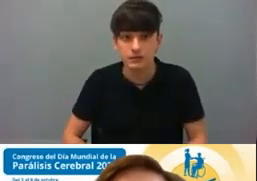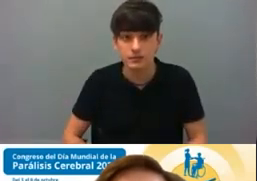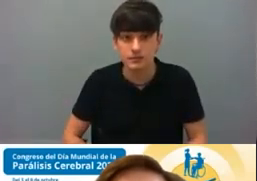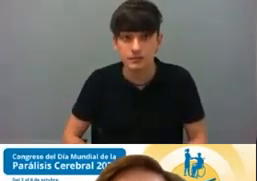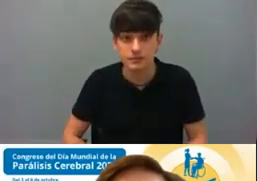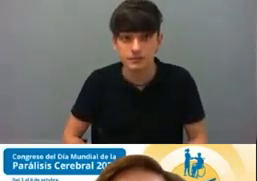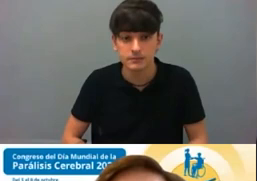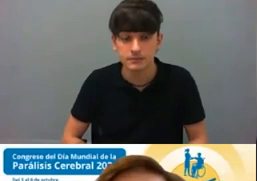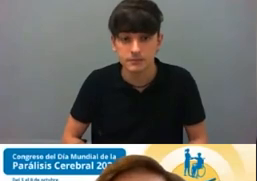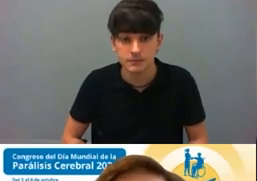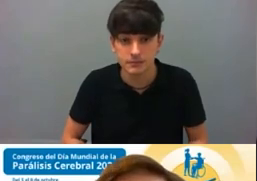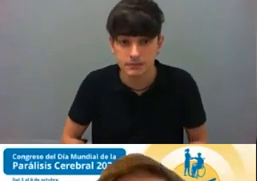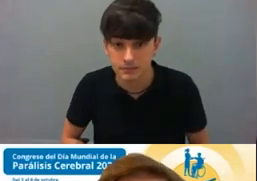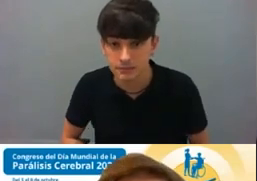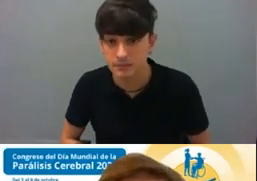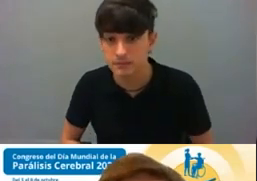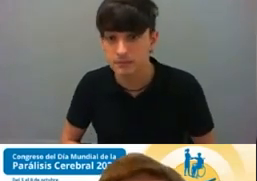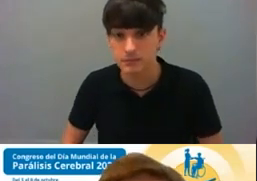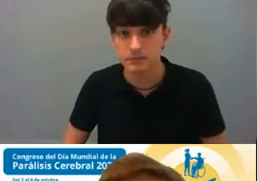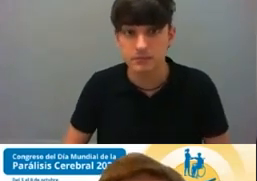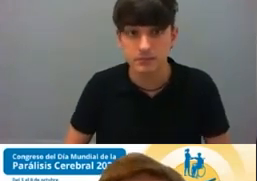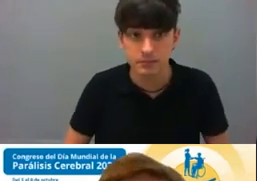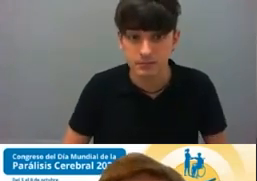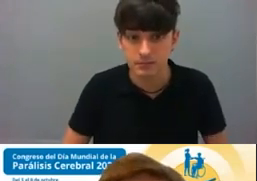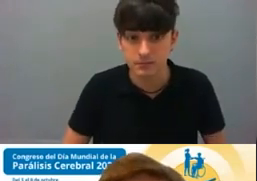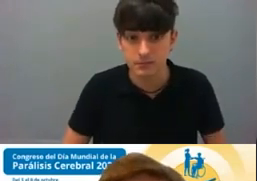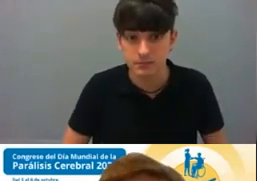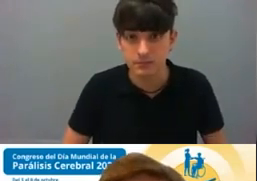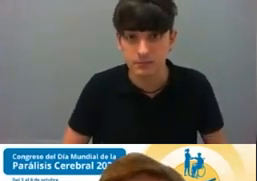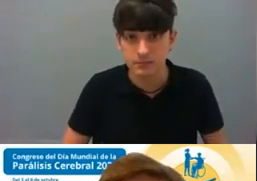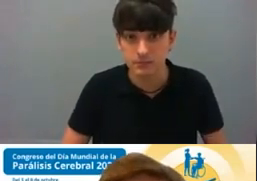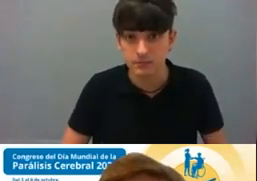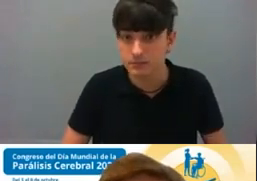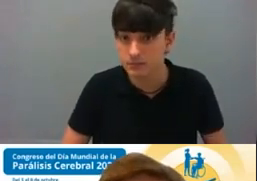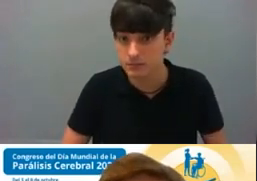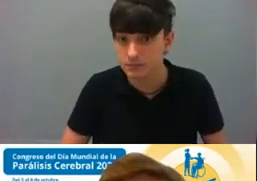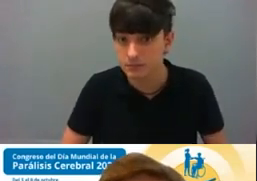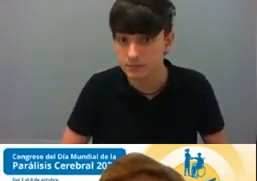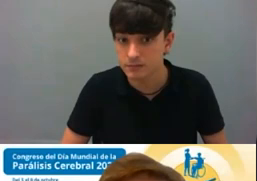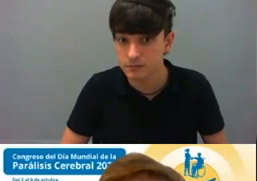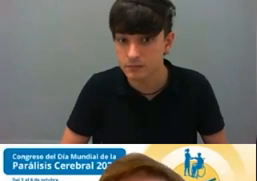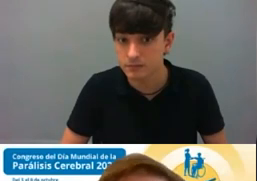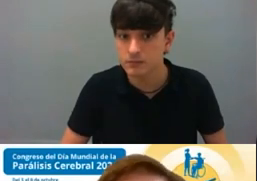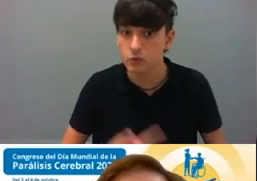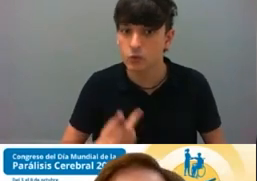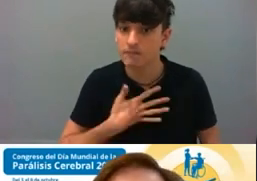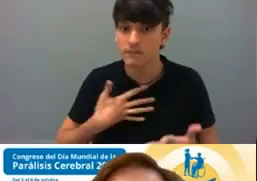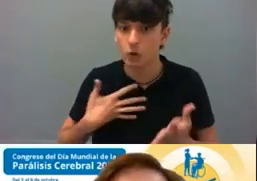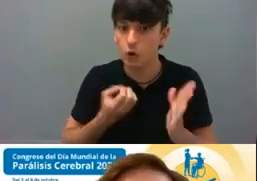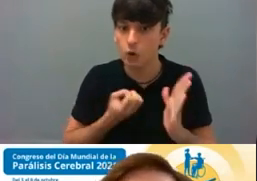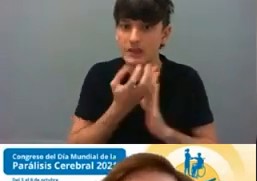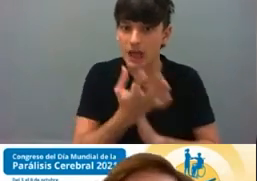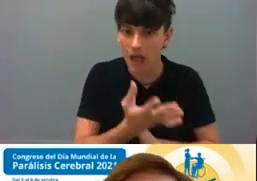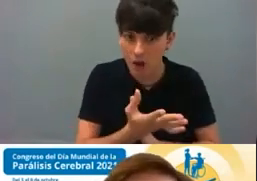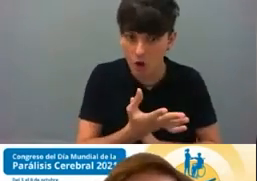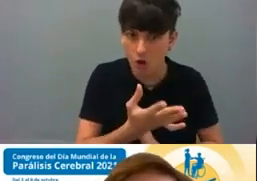quería dejar un comentario porque la